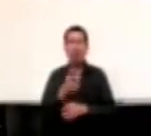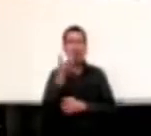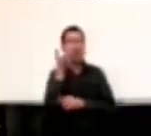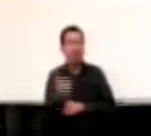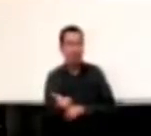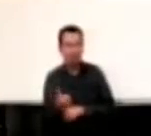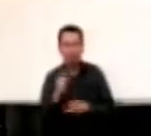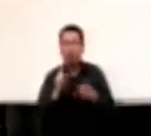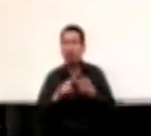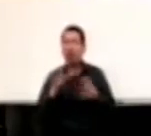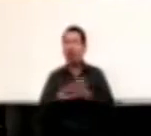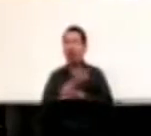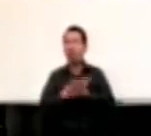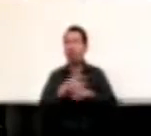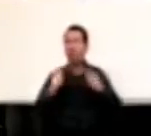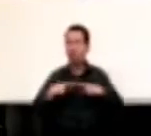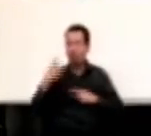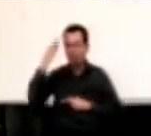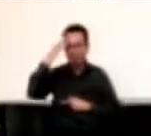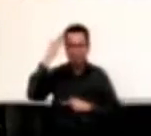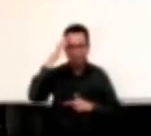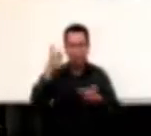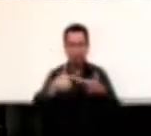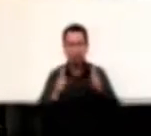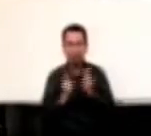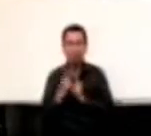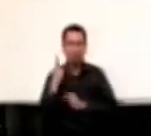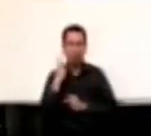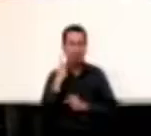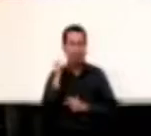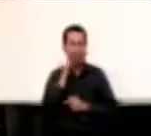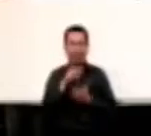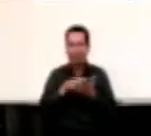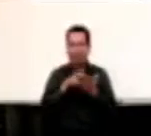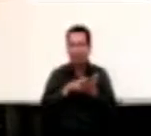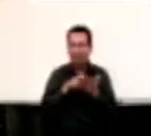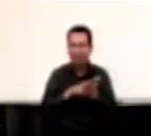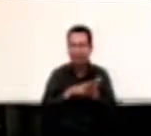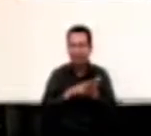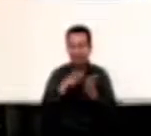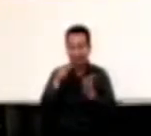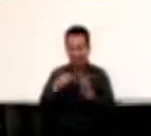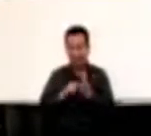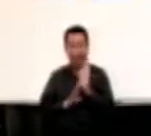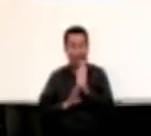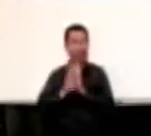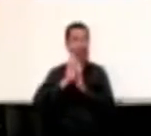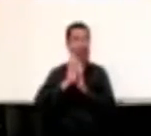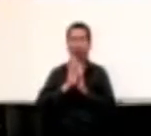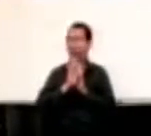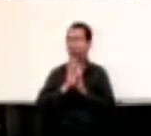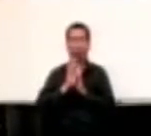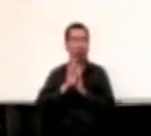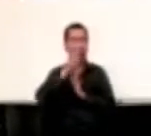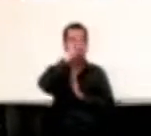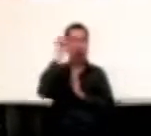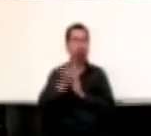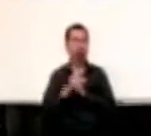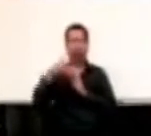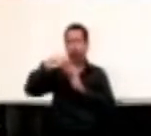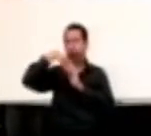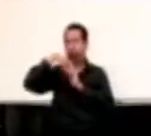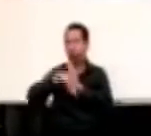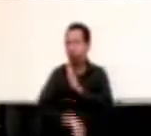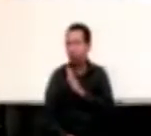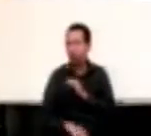organización electoral, y a veces lo que hacen termina precisamente por acentuar y agravar aún más el problema. Entonces, creo yo que estamos